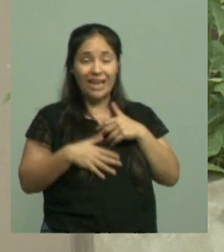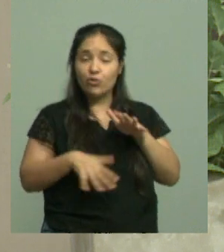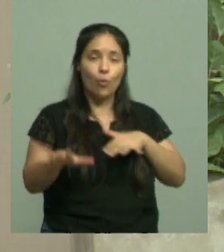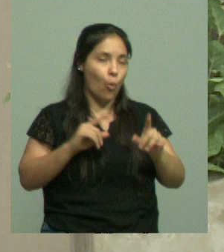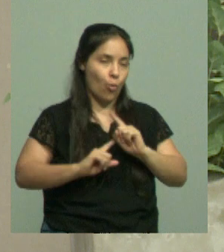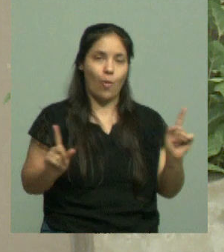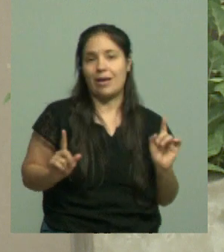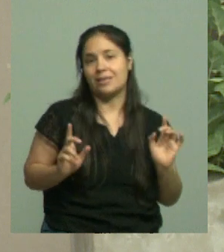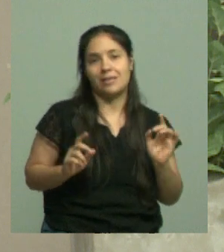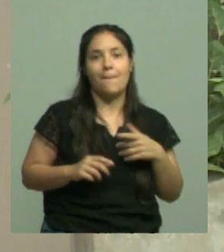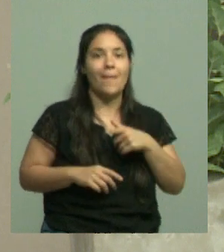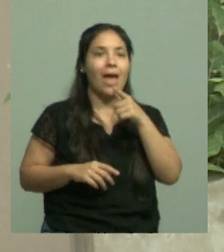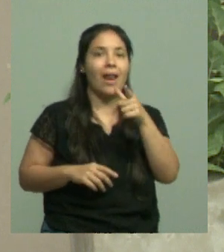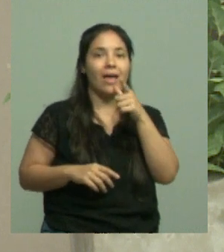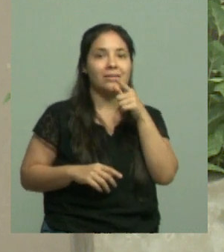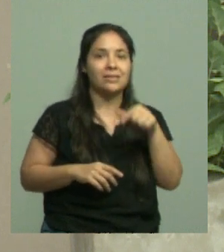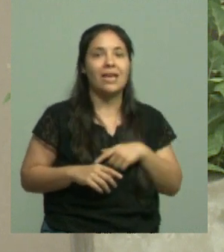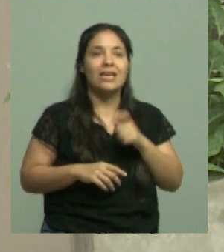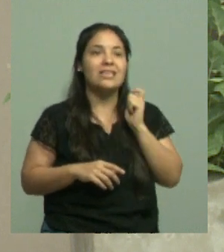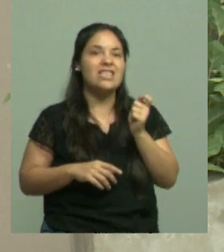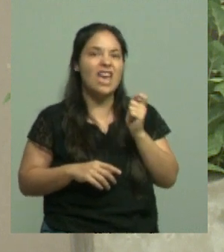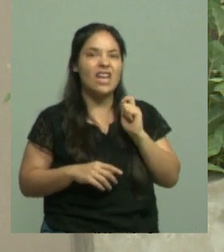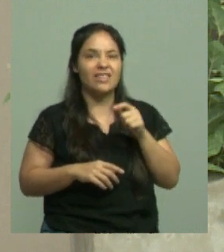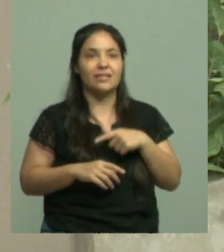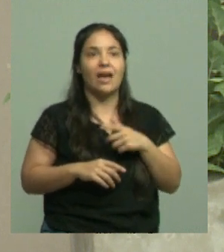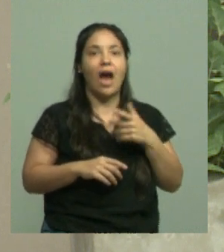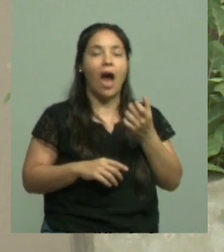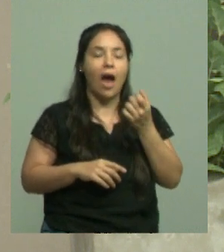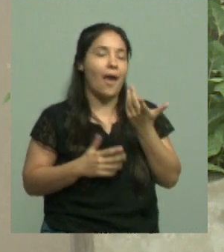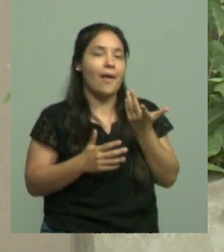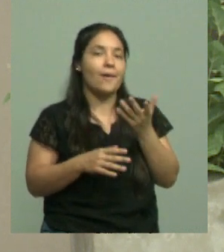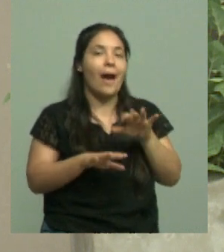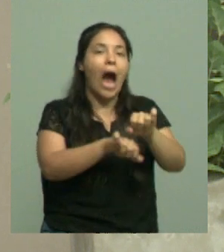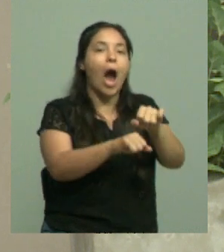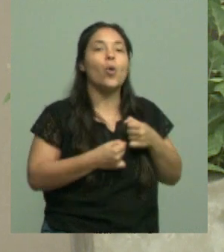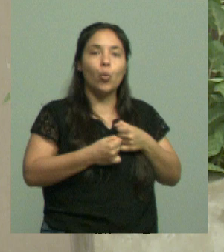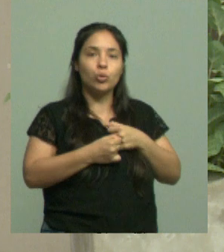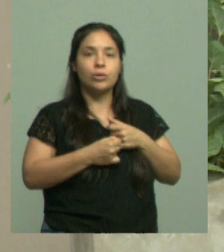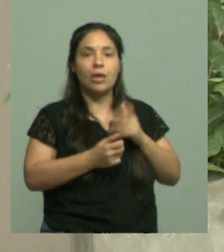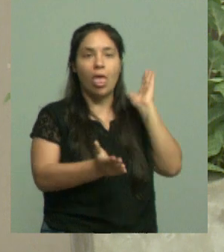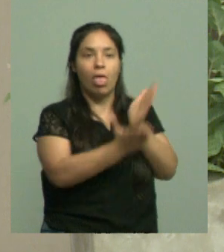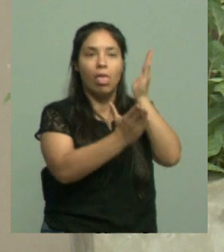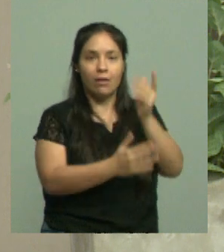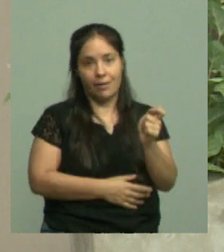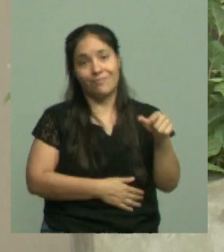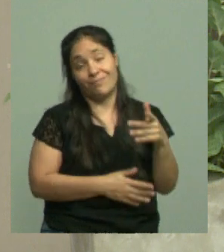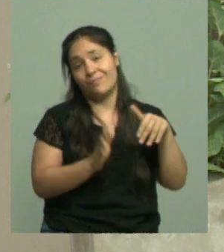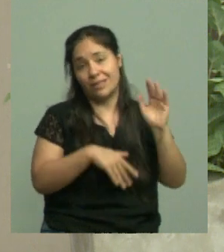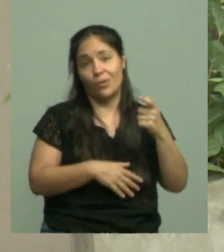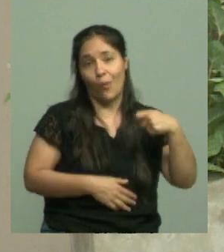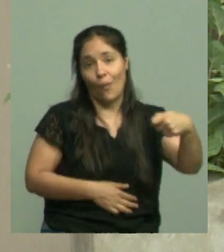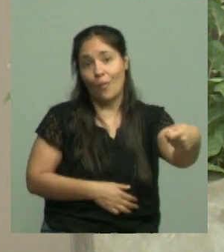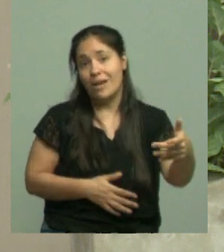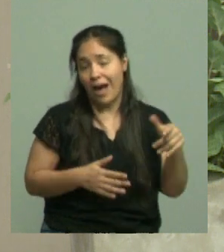cargarle, quién eligió que sea la casta que va a cargar con el ajuste, y claramente han sido los jubilados, sobre todo después de la última